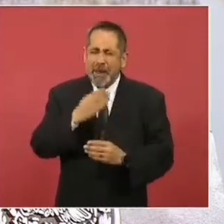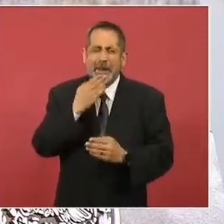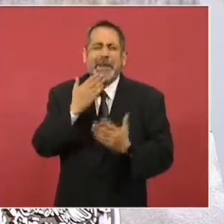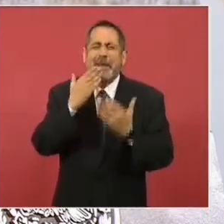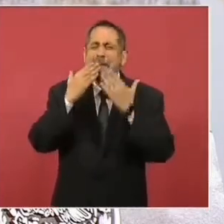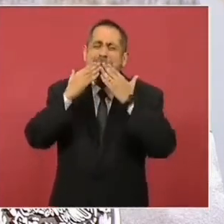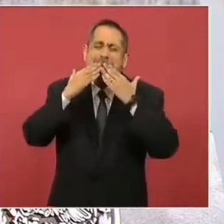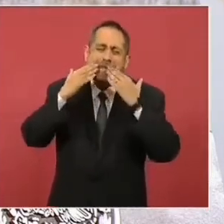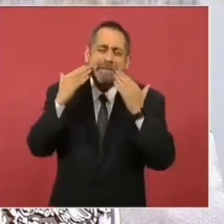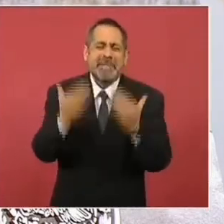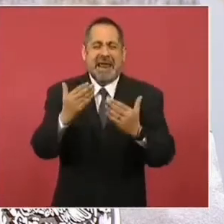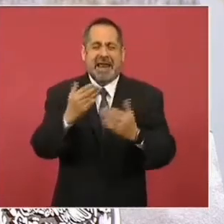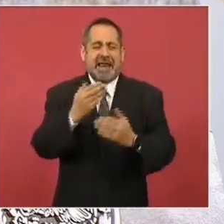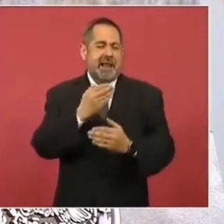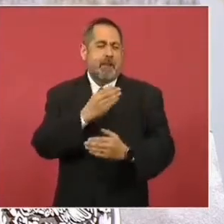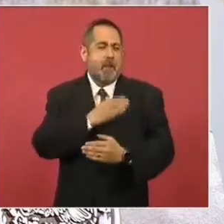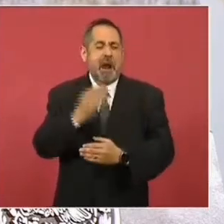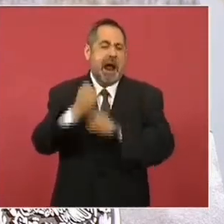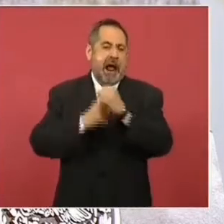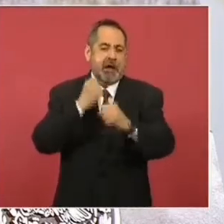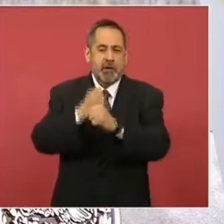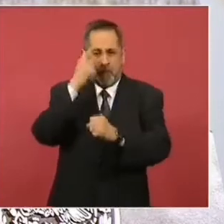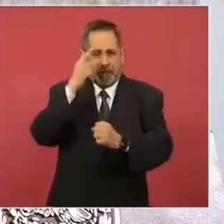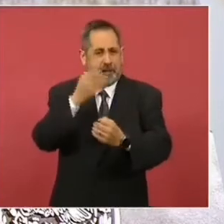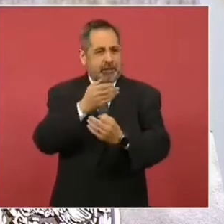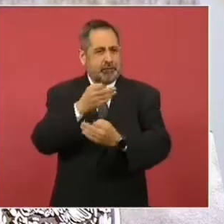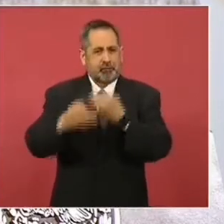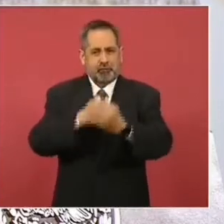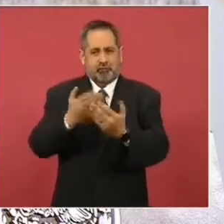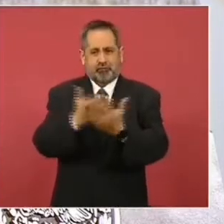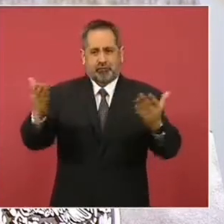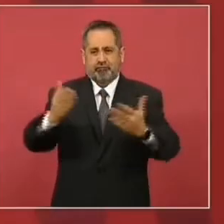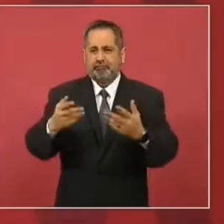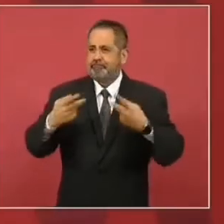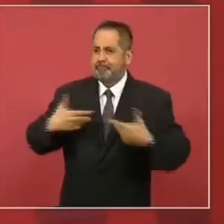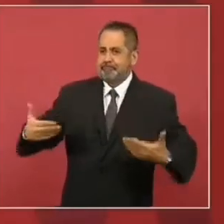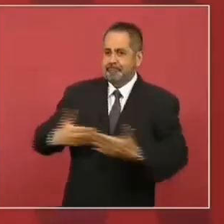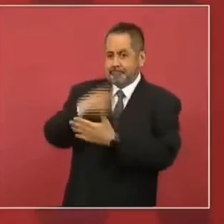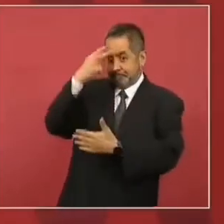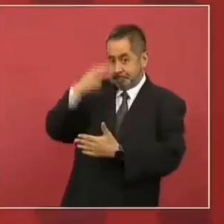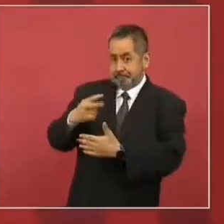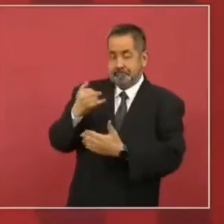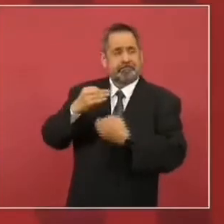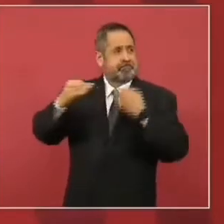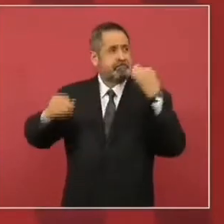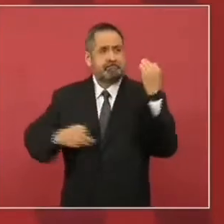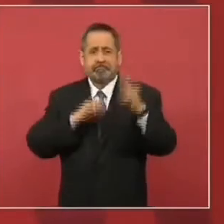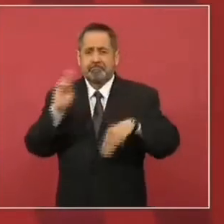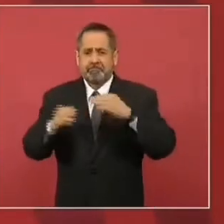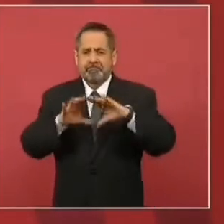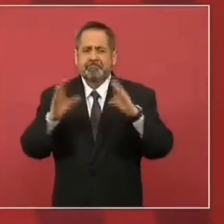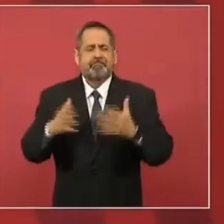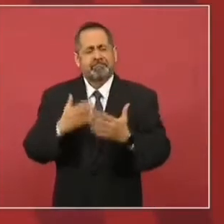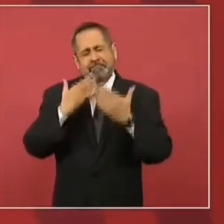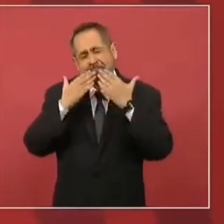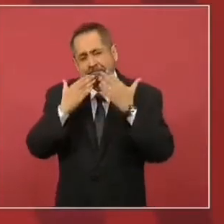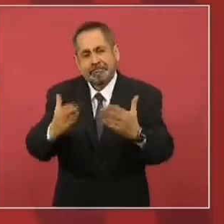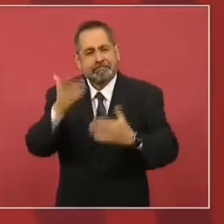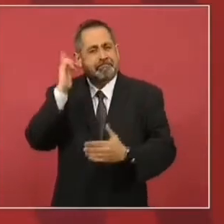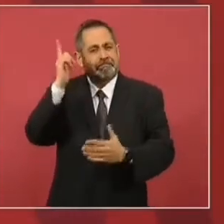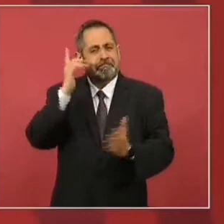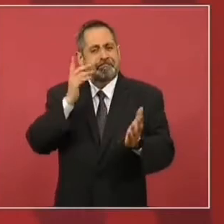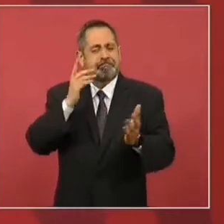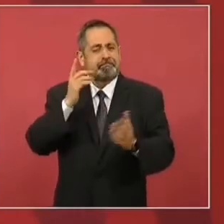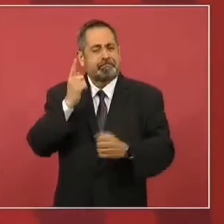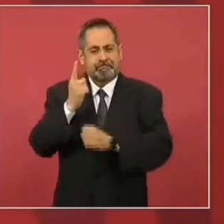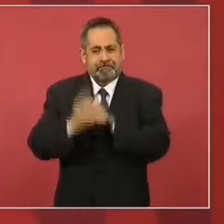buenísimo para todos los mexicanos y para todos los seres humanos. Que sea un